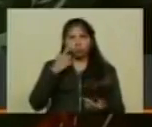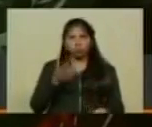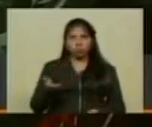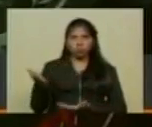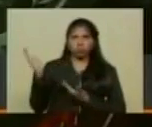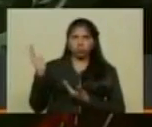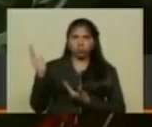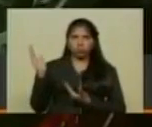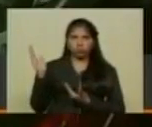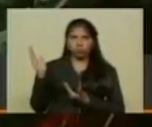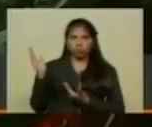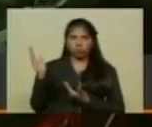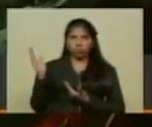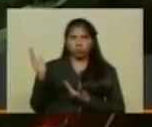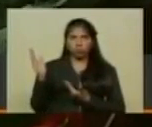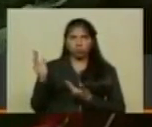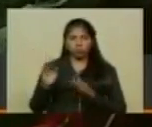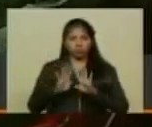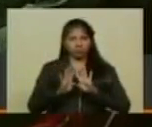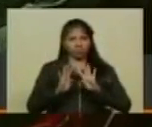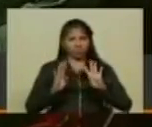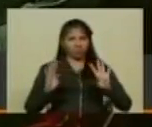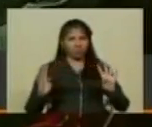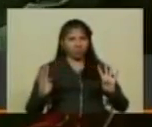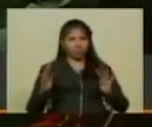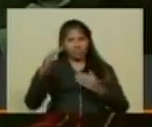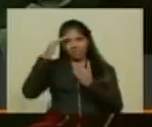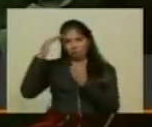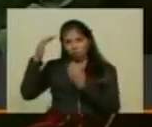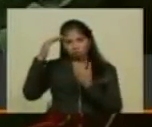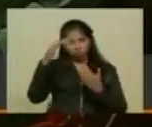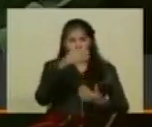Ejército Bolivariano.